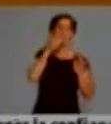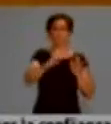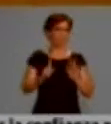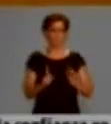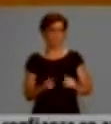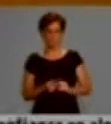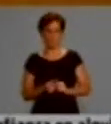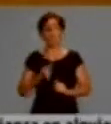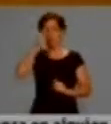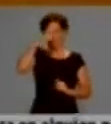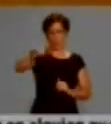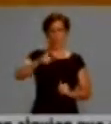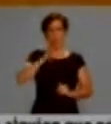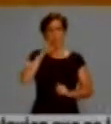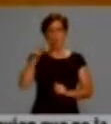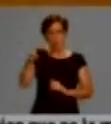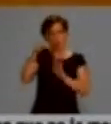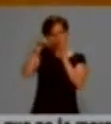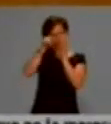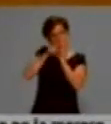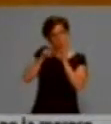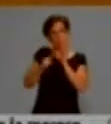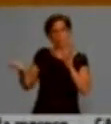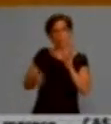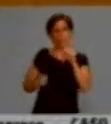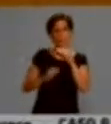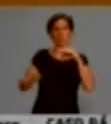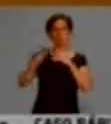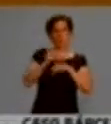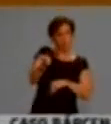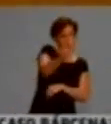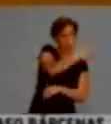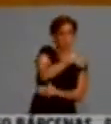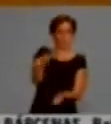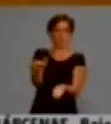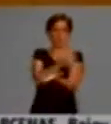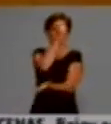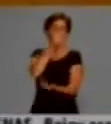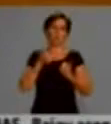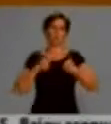ella estaban los sobresueldos que ustedes habían cobrado.